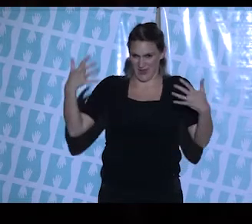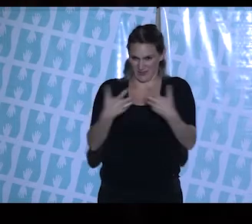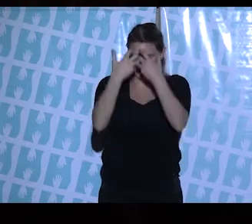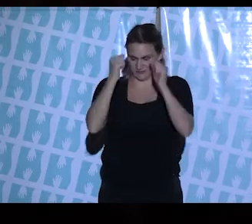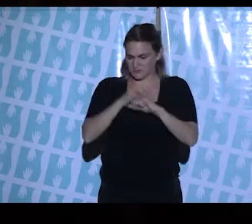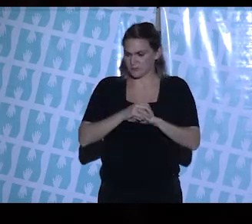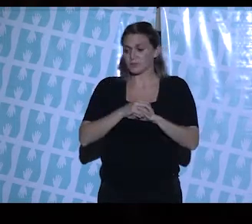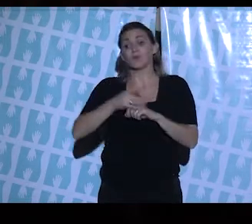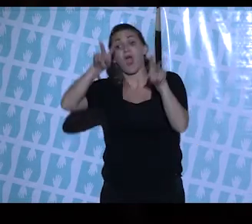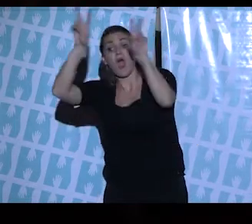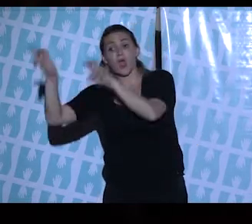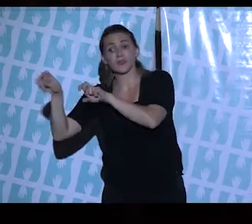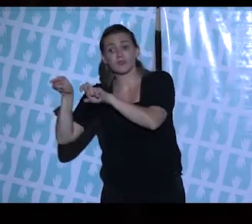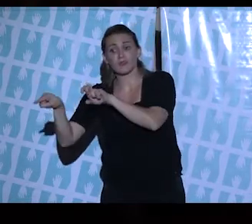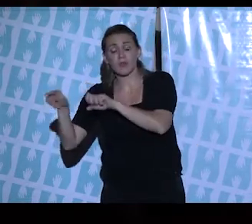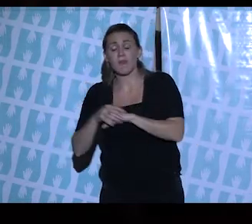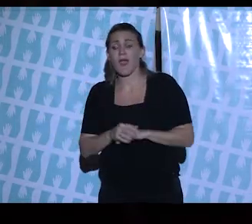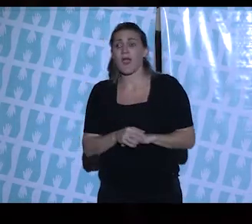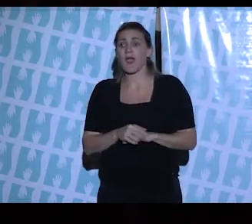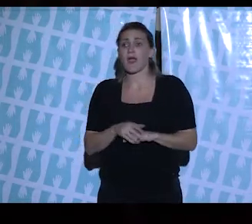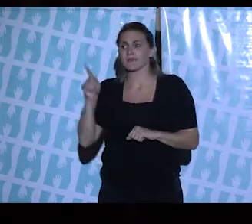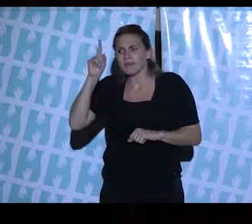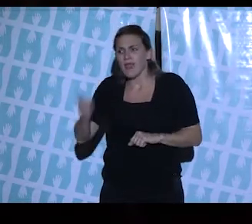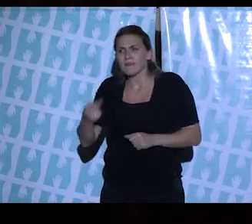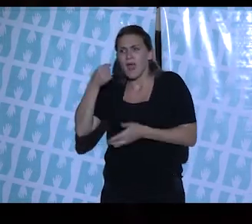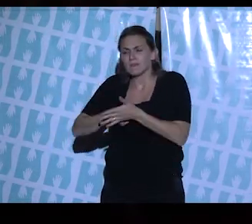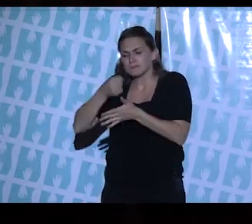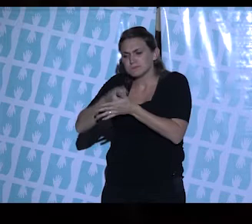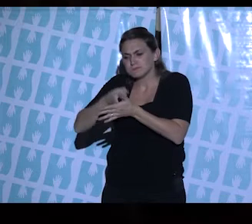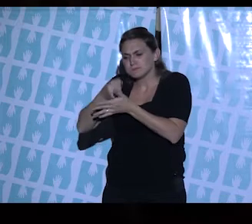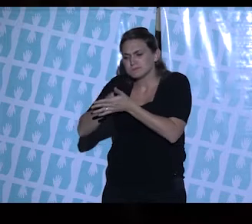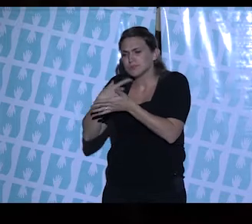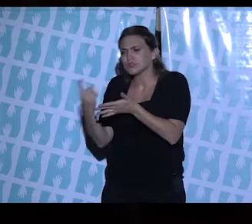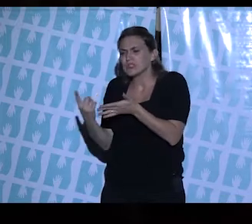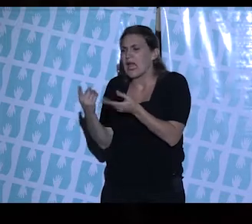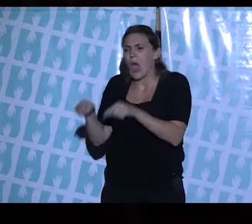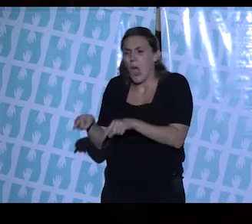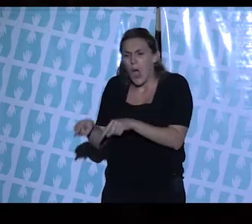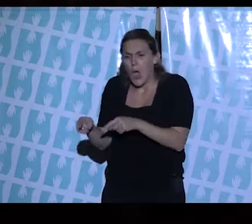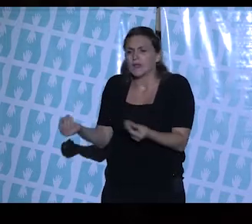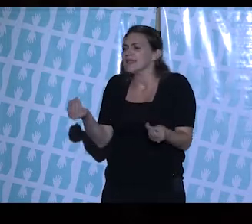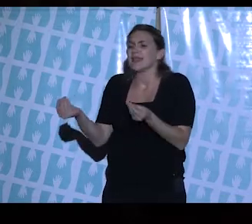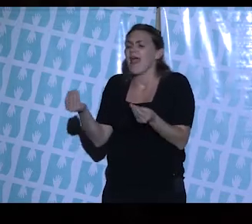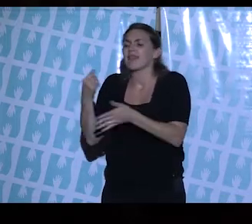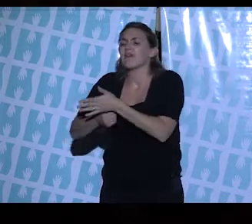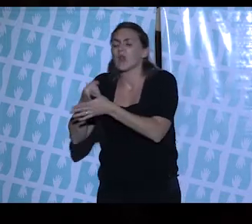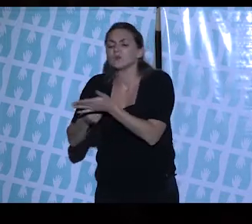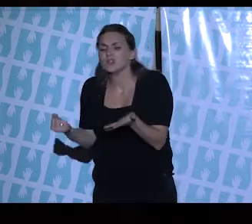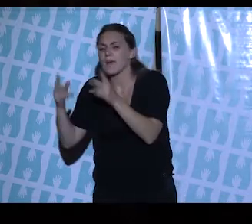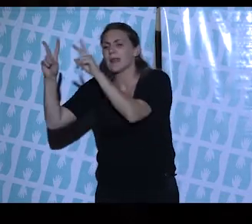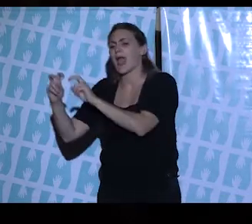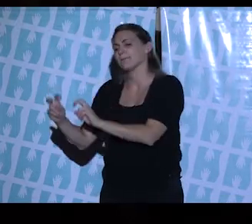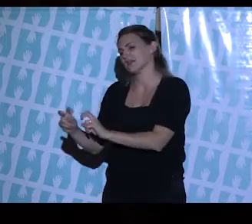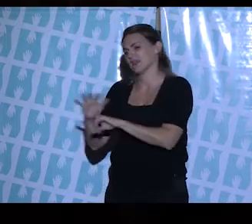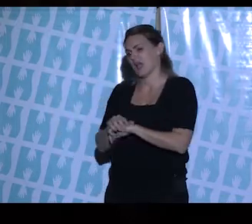parte voy a dedicar a hablar un poco de los desafíos que tiene el campo de la investigación en la enfermedad de Parkinson en este